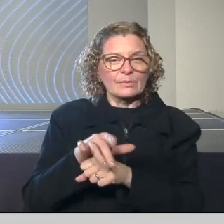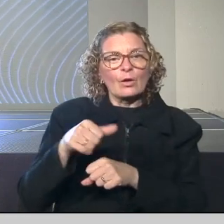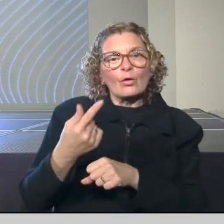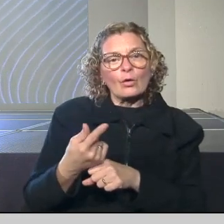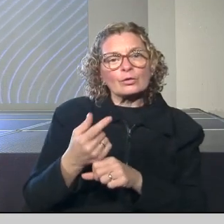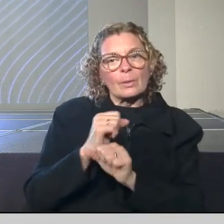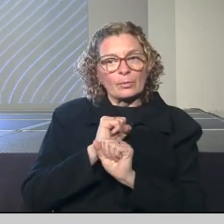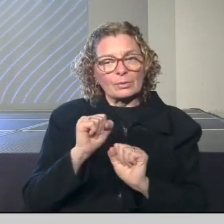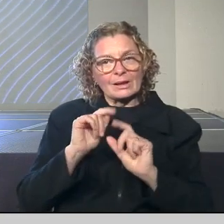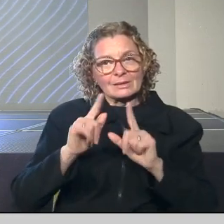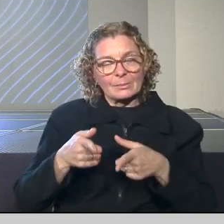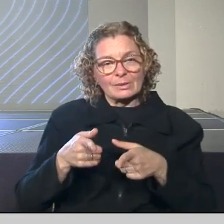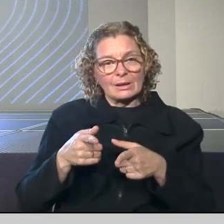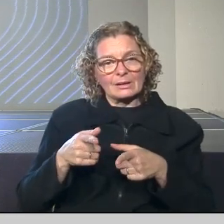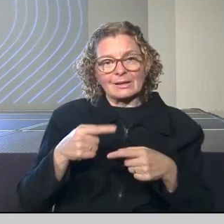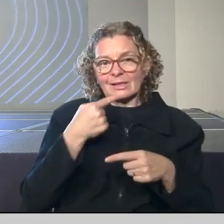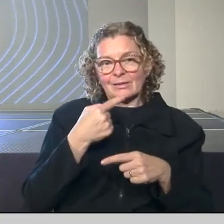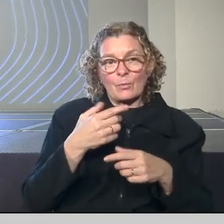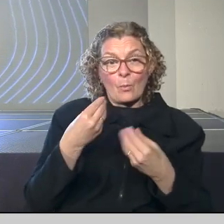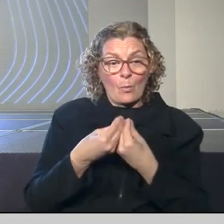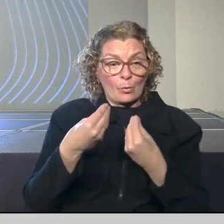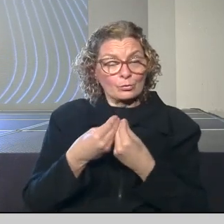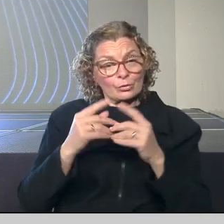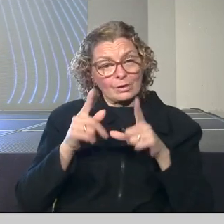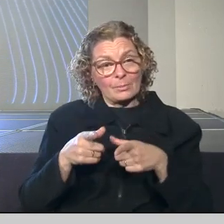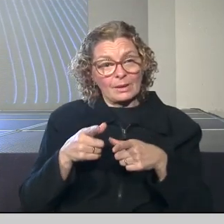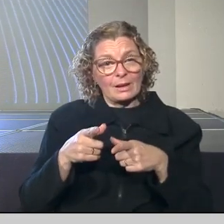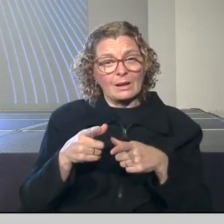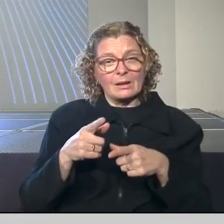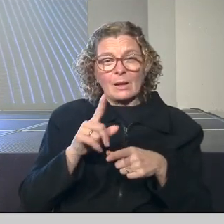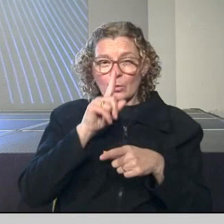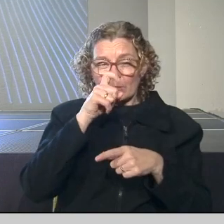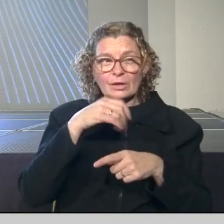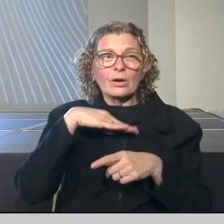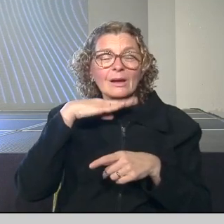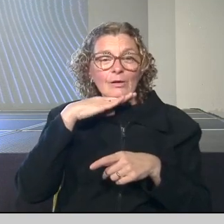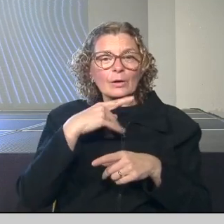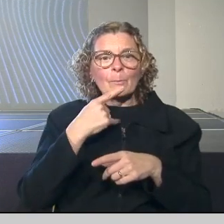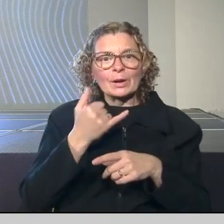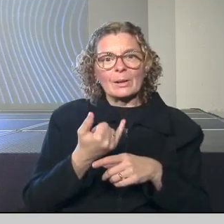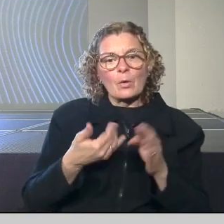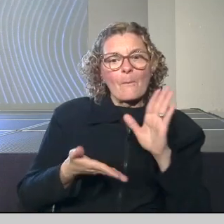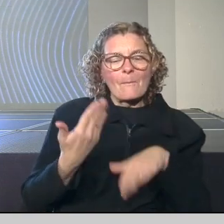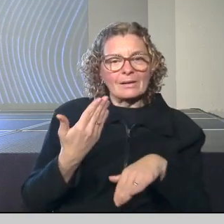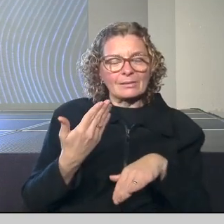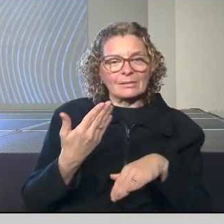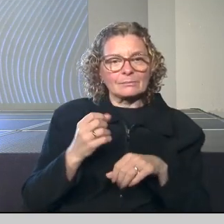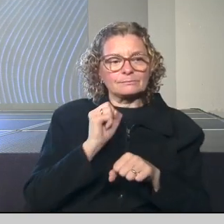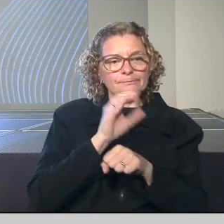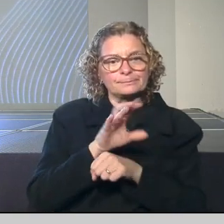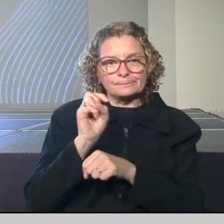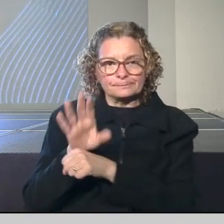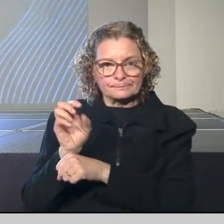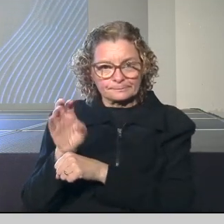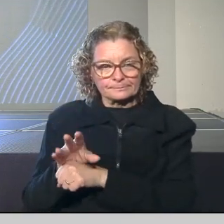otra posibilidad que nosotros fomentamos muchísimo y sobre todo en las zonas de Montevideo y Canelones, donde tenemos mayor cobertura de flex,